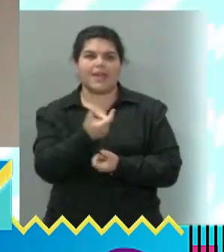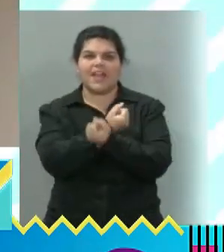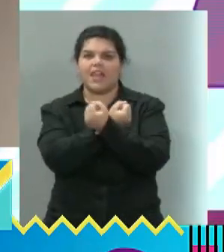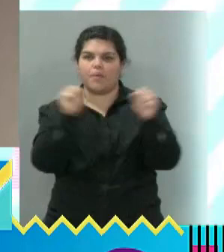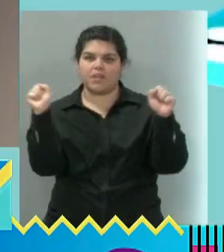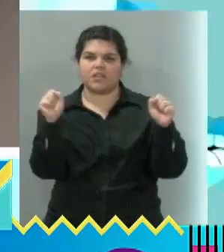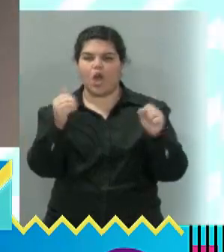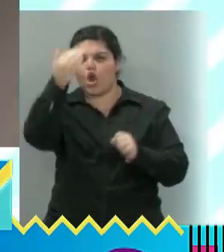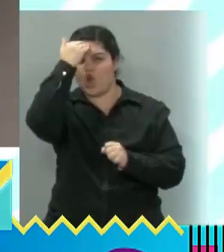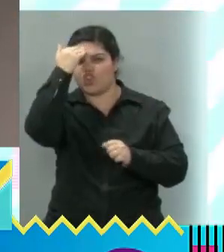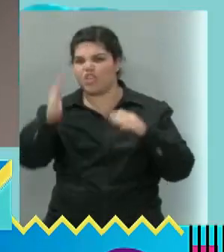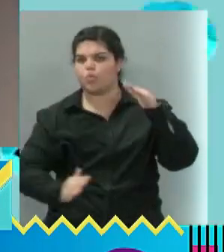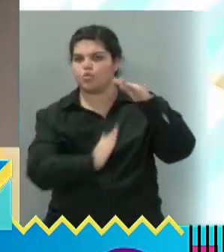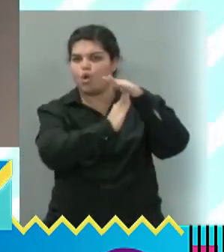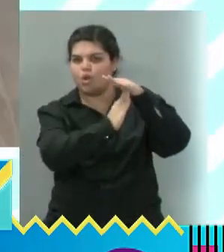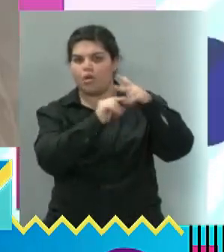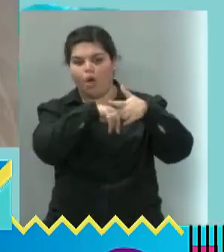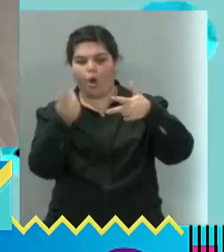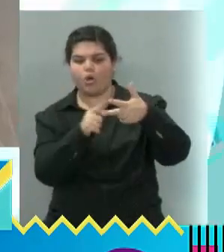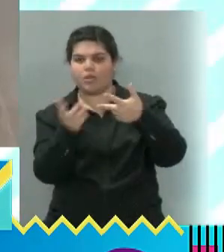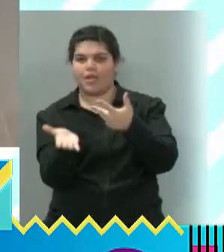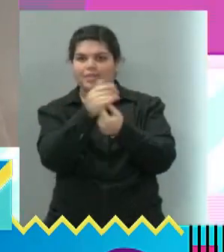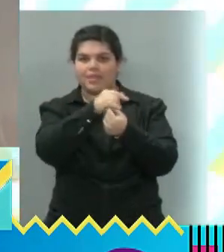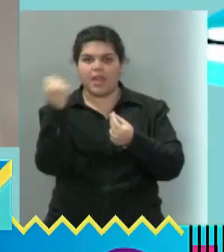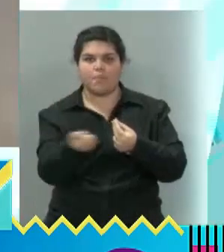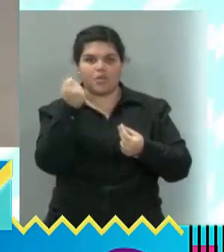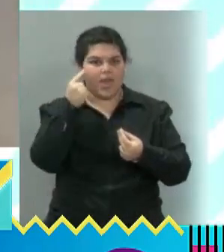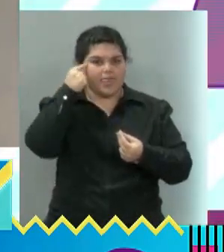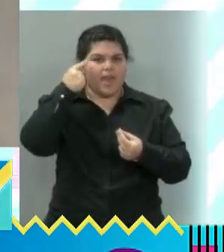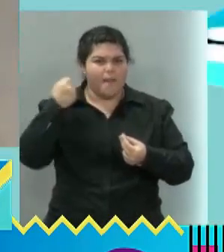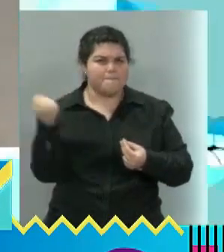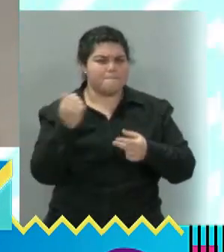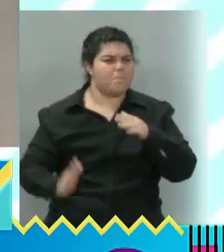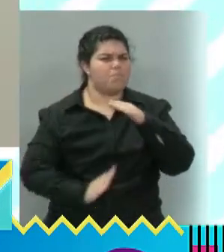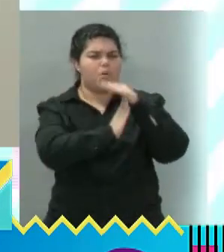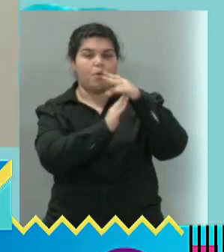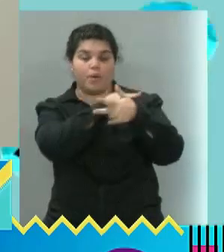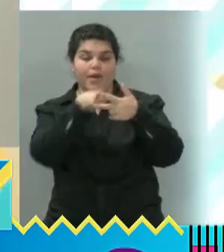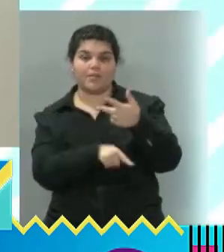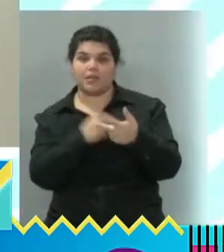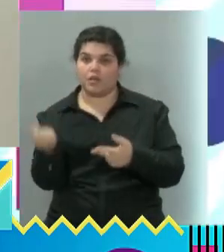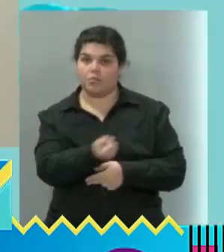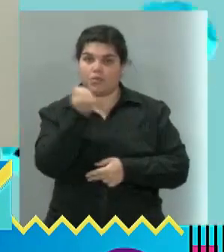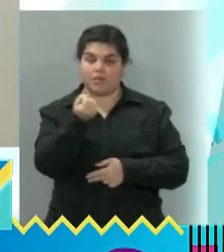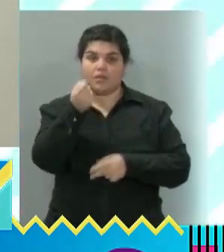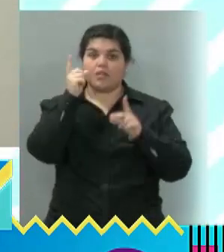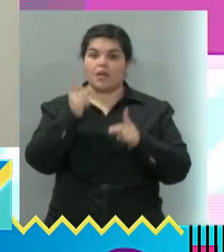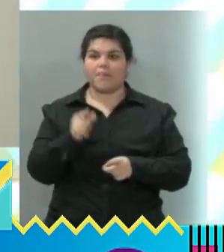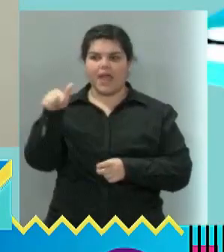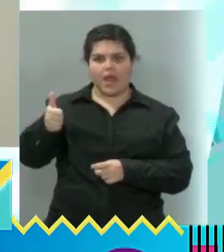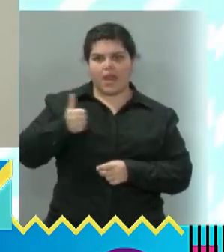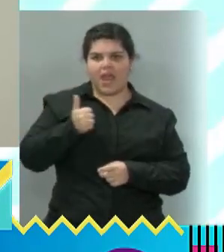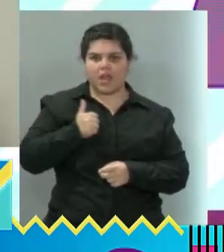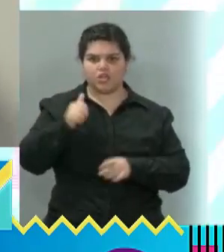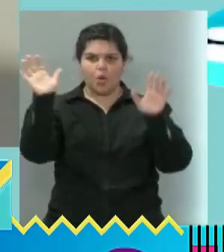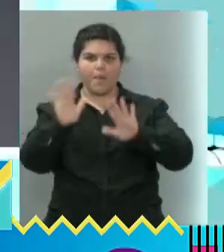momento. Entonces, San Martín tiene la genialidad militar como estratega para armar el ejército, pero también tiene una capacidad